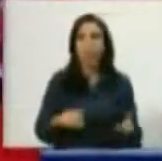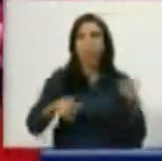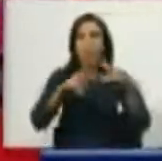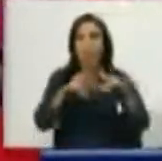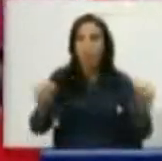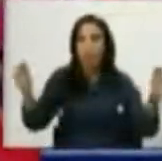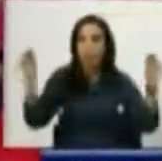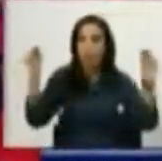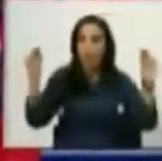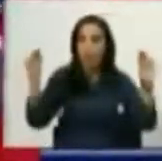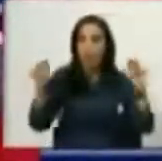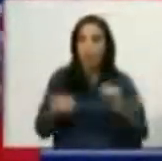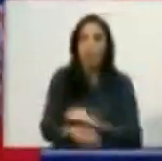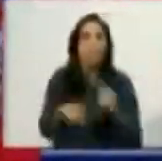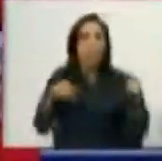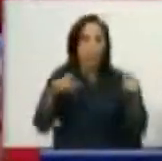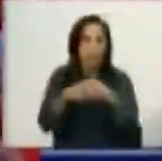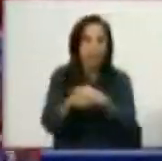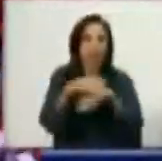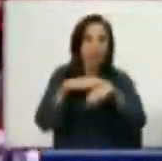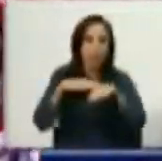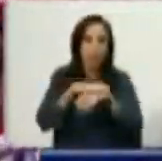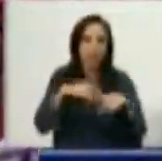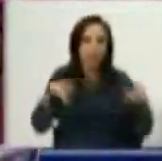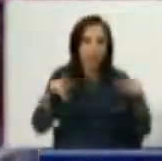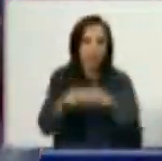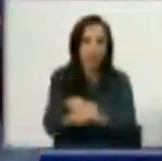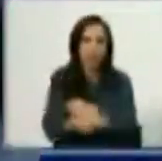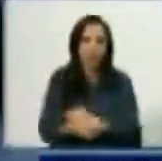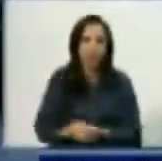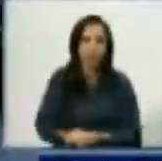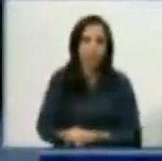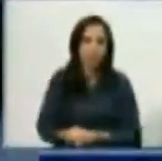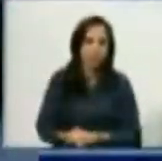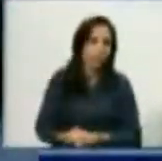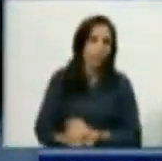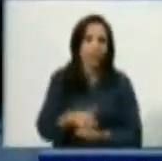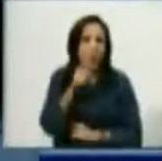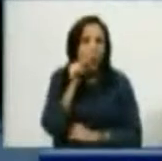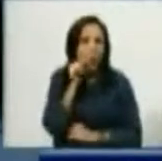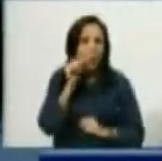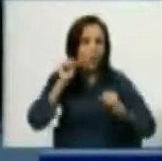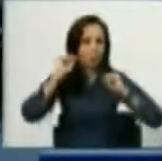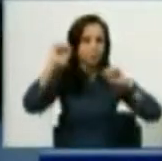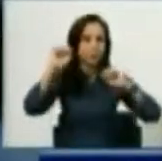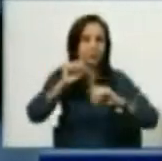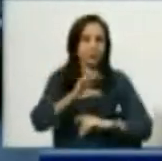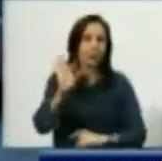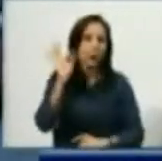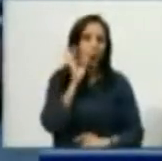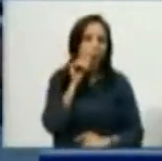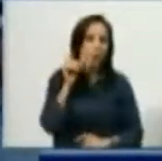grandes líderes indígenas héroes y heroínas de esta tierra